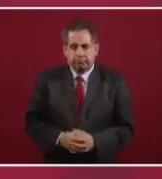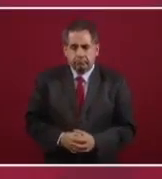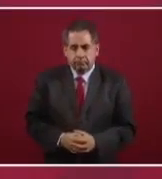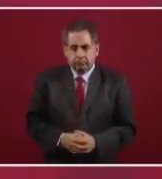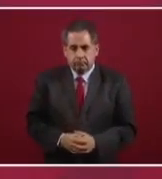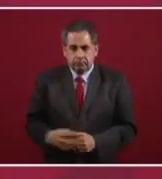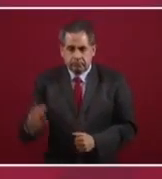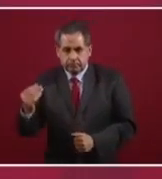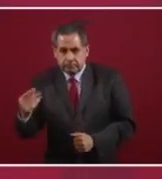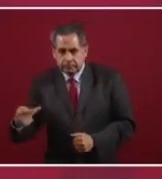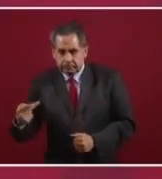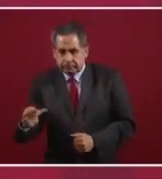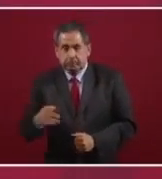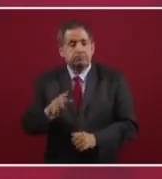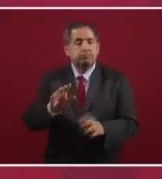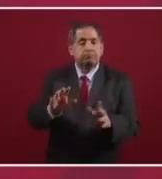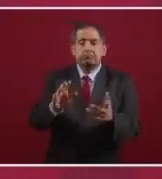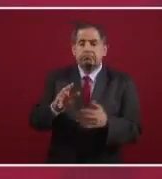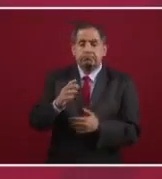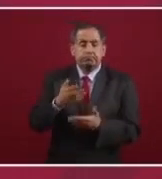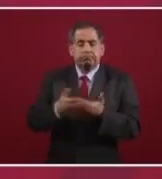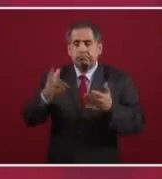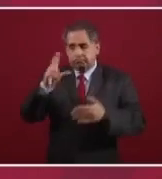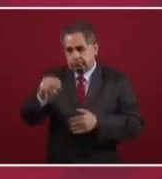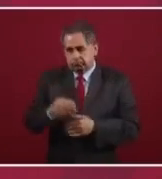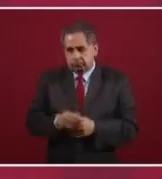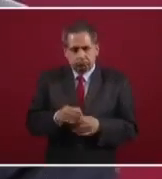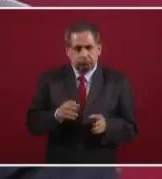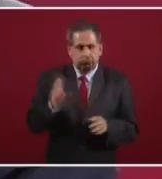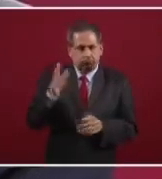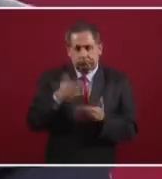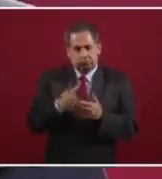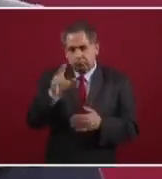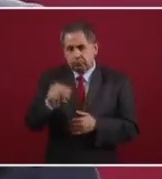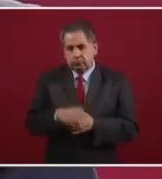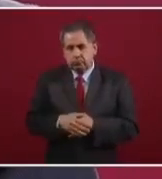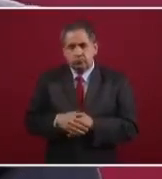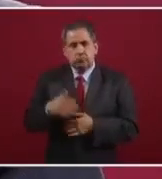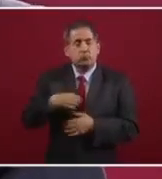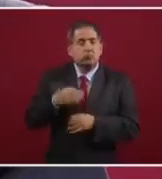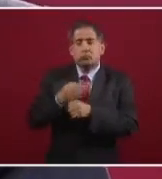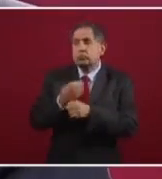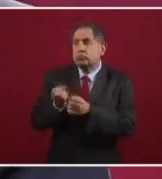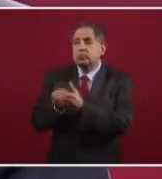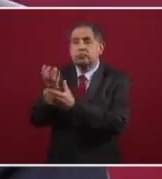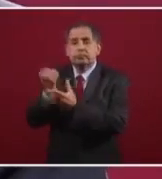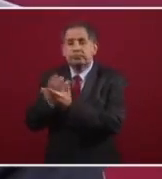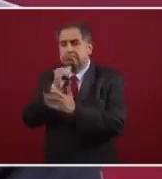Ahora no, no solo por esto, sino porque no estoy saliendo,